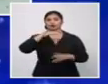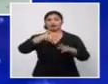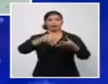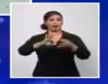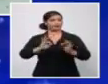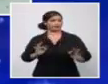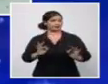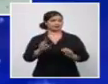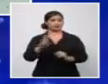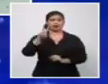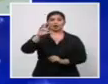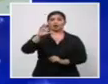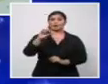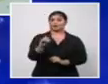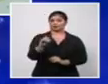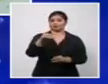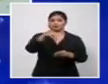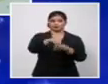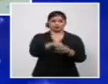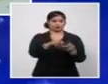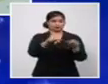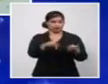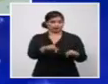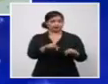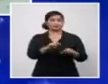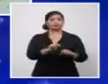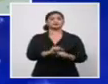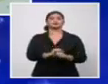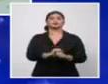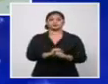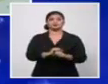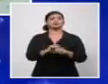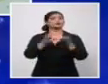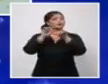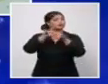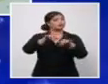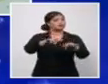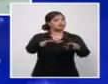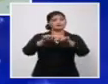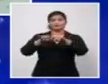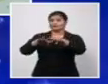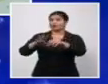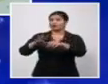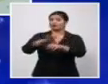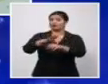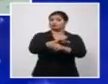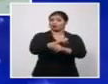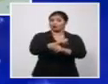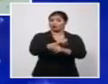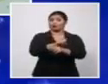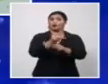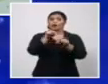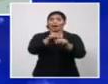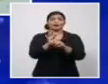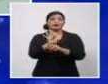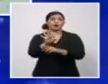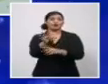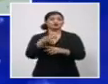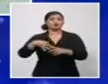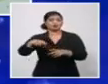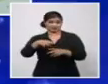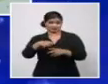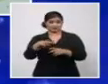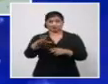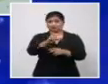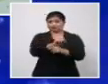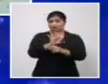pacientes autóctonos todavía con dispersión, 8 de sus 11 municipios con síntomas